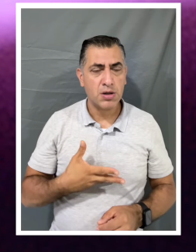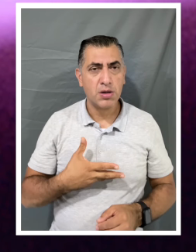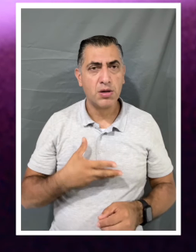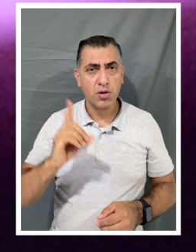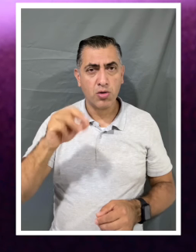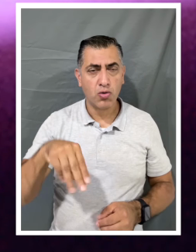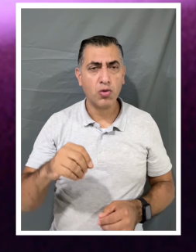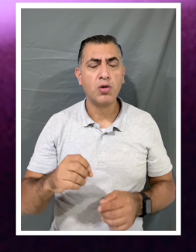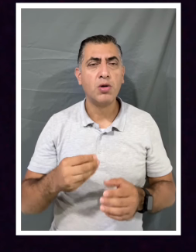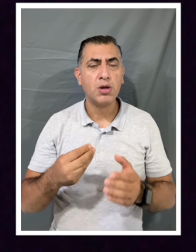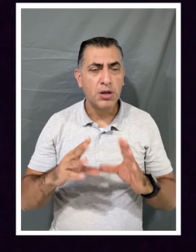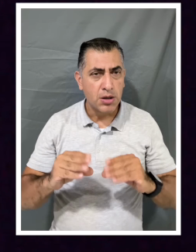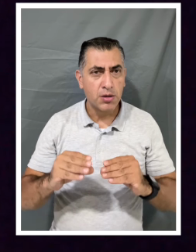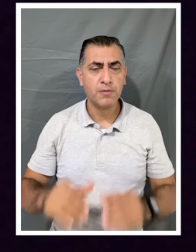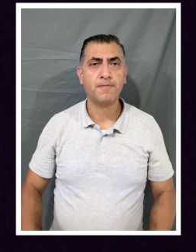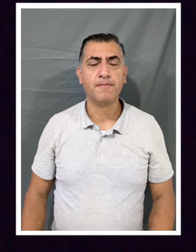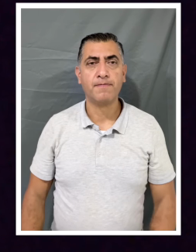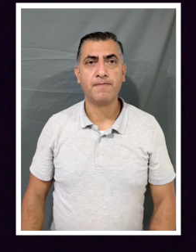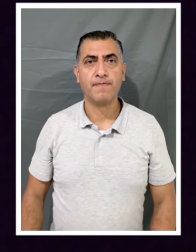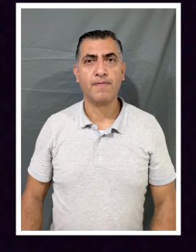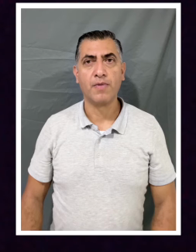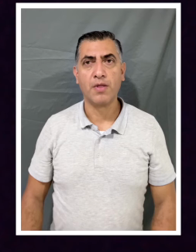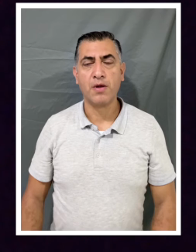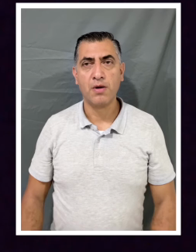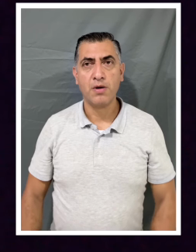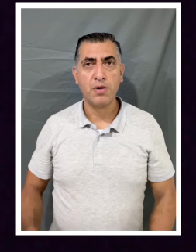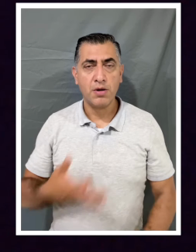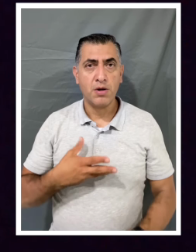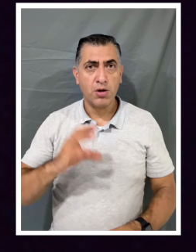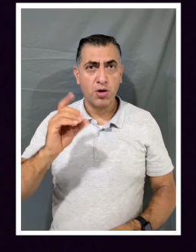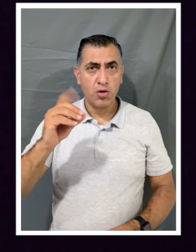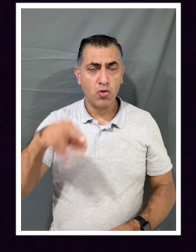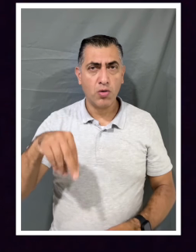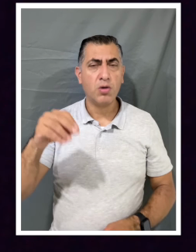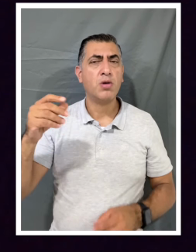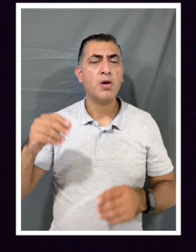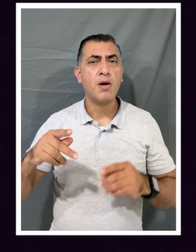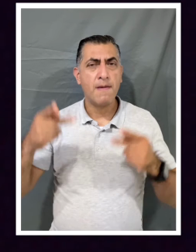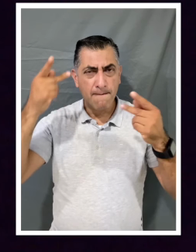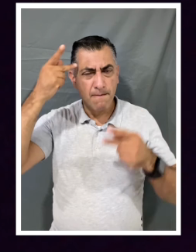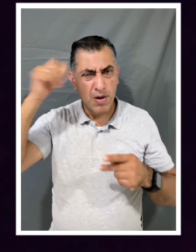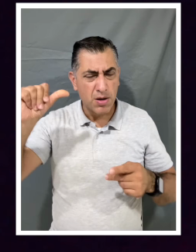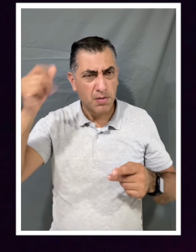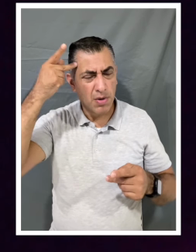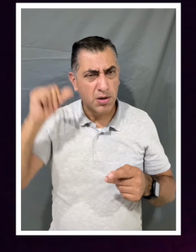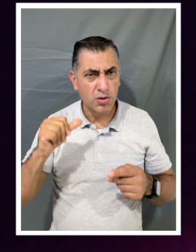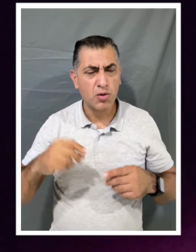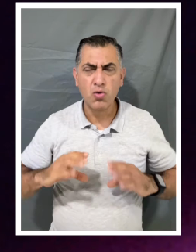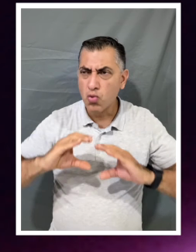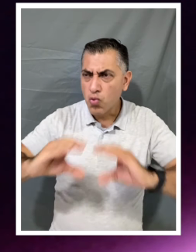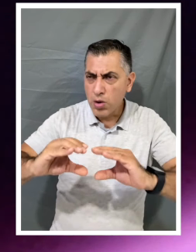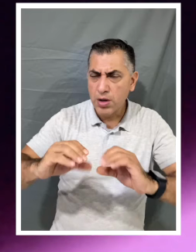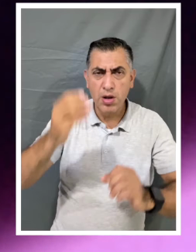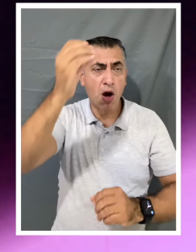enseñanza y quien tiene Don de enseñanza cuando enseña te impacta quien tiene Don de pastor cuida a las personas y las alimenta Qué hace un